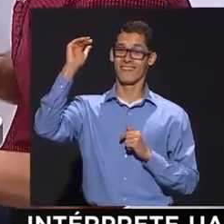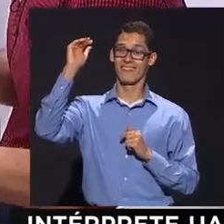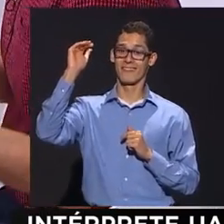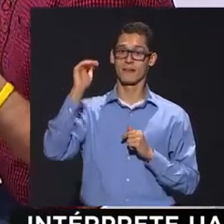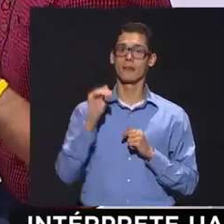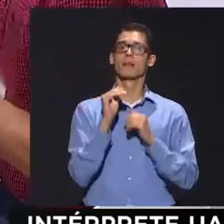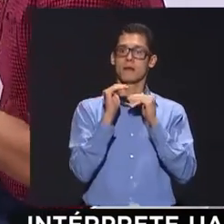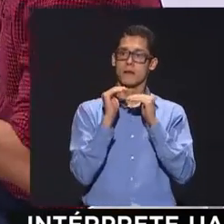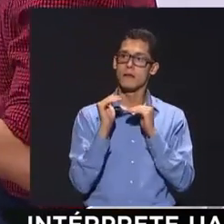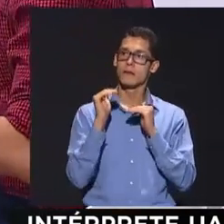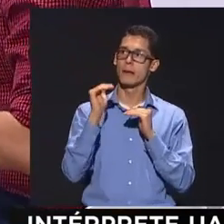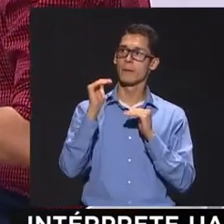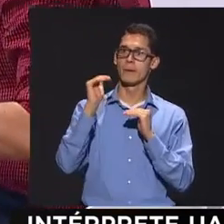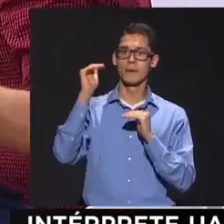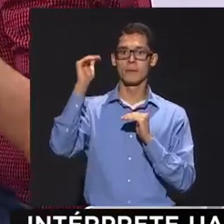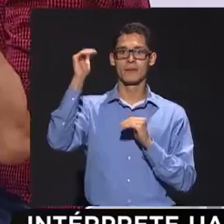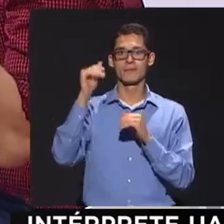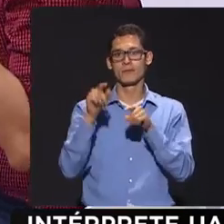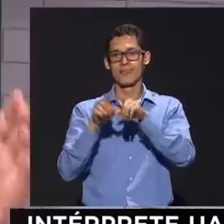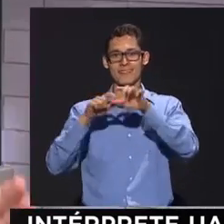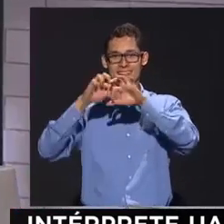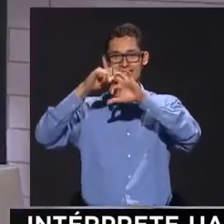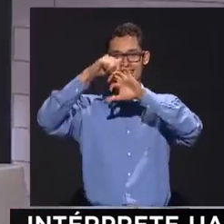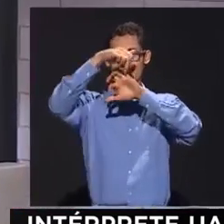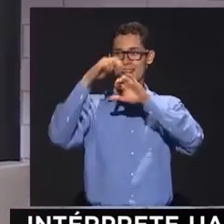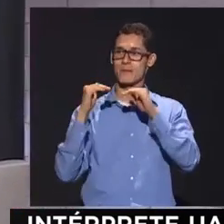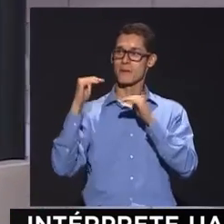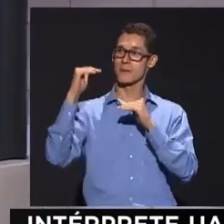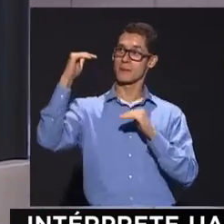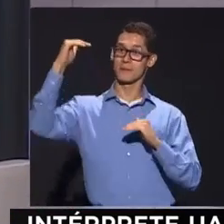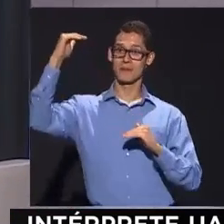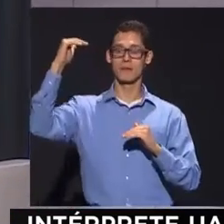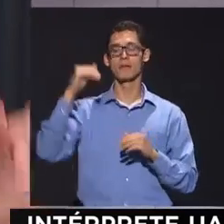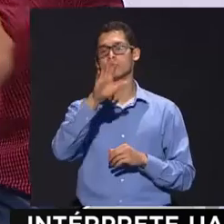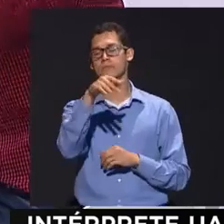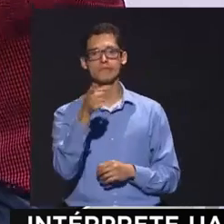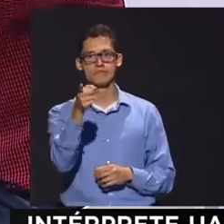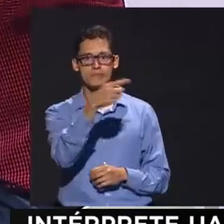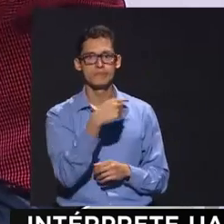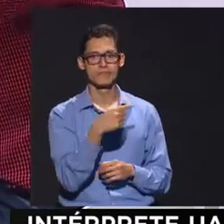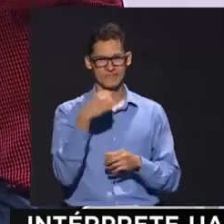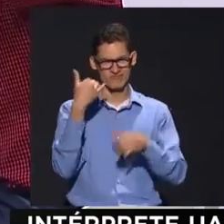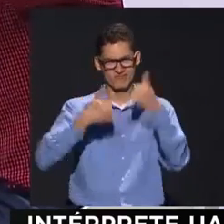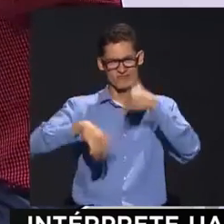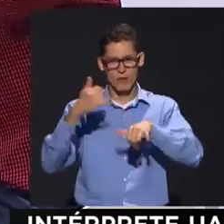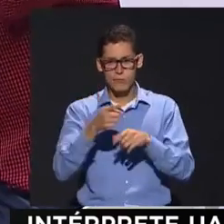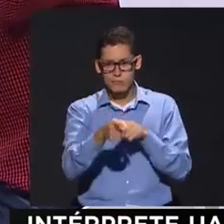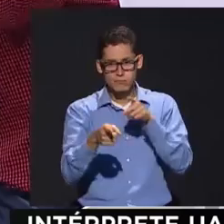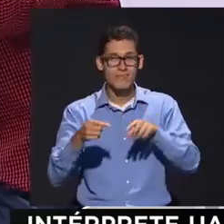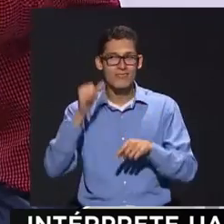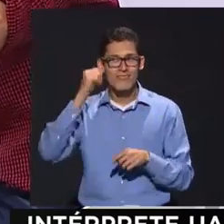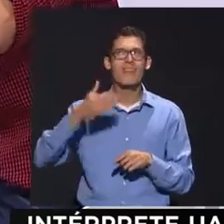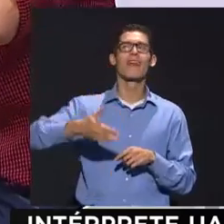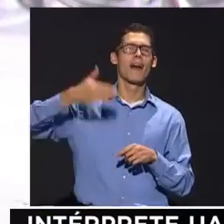en una escaleta sencilla para ubicarnos con los sonidos pero también si tenemos juguetes que estos los vimos en los programas